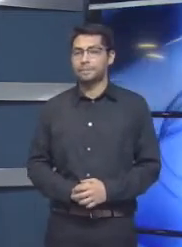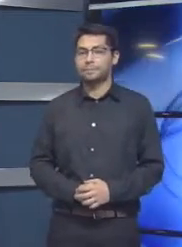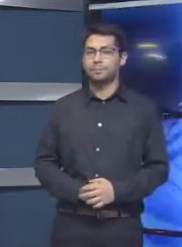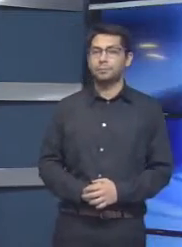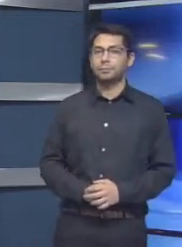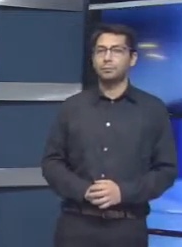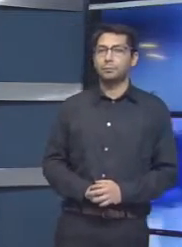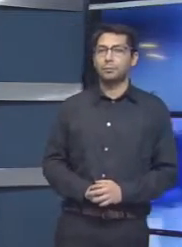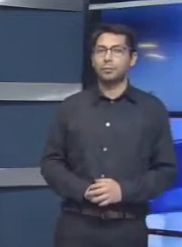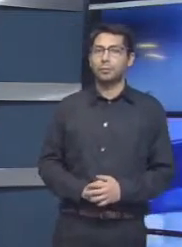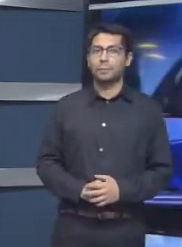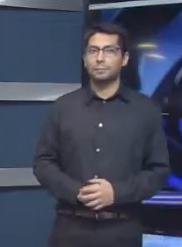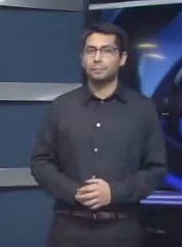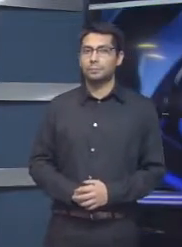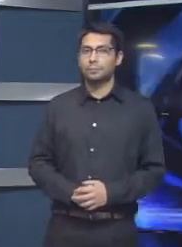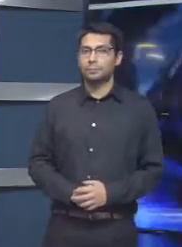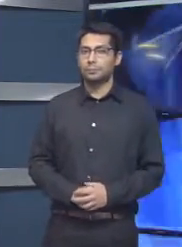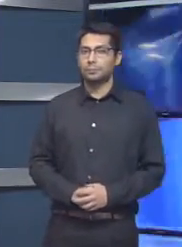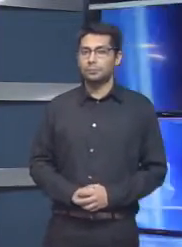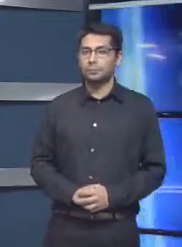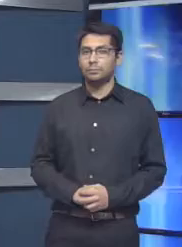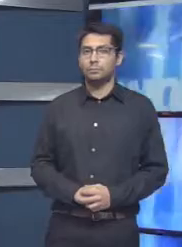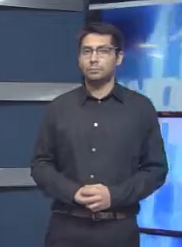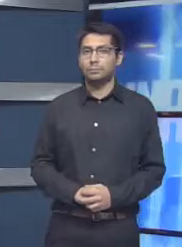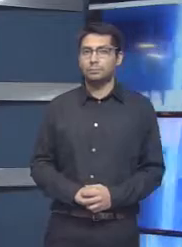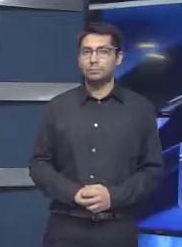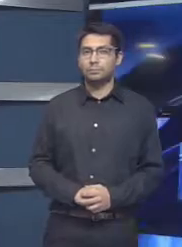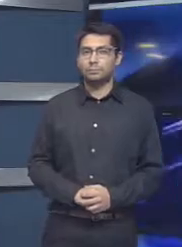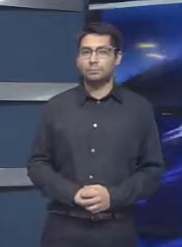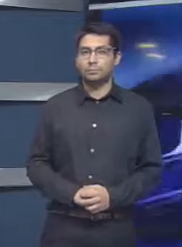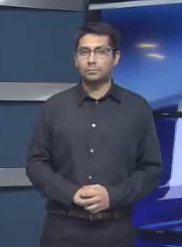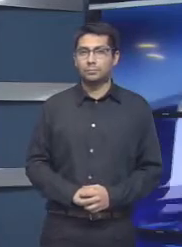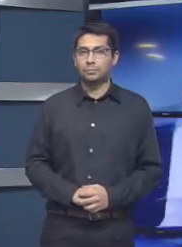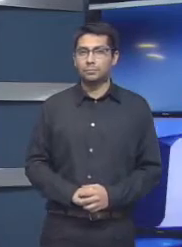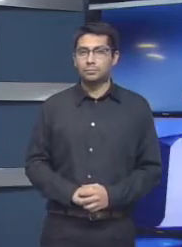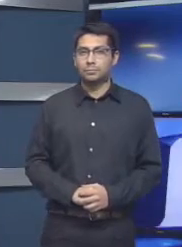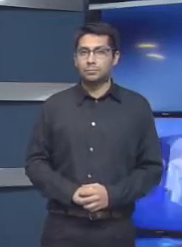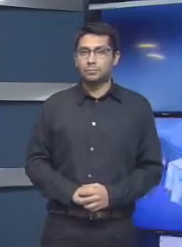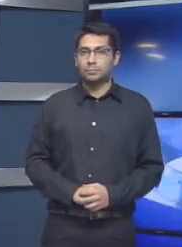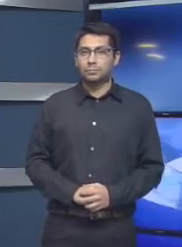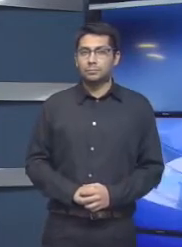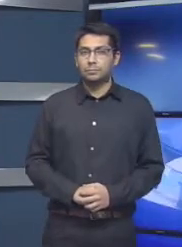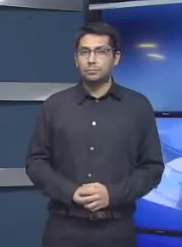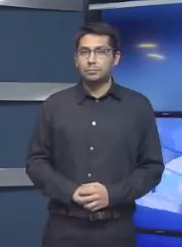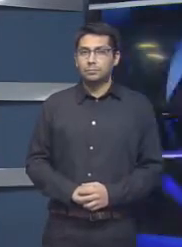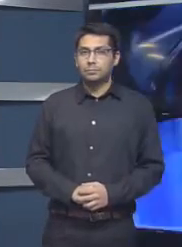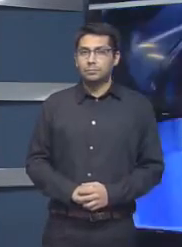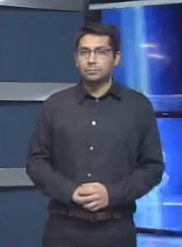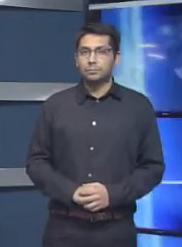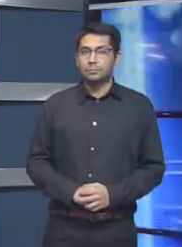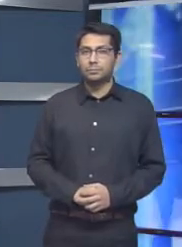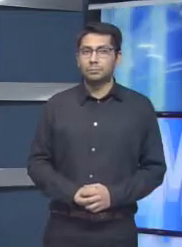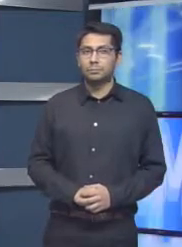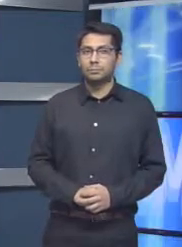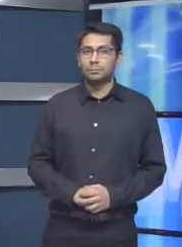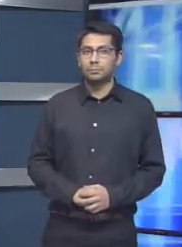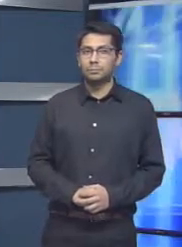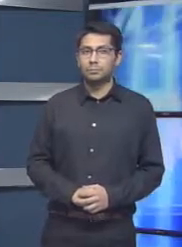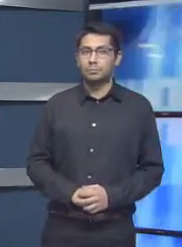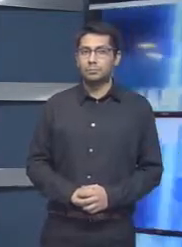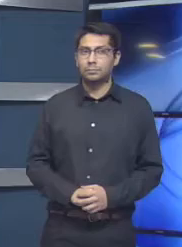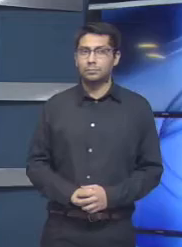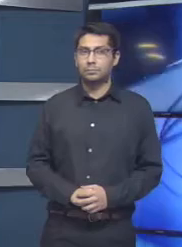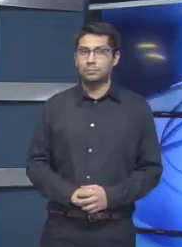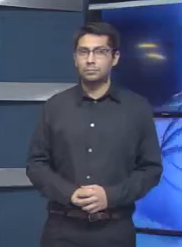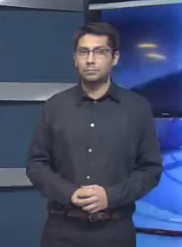momentos de pandemia, de fase 3? ¿Cómo estamos con ese tema en San Juan? En San Juan el tema